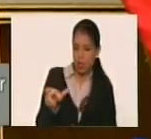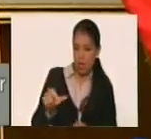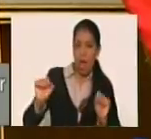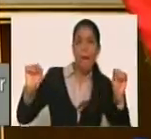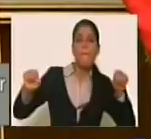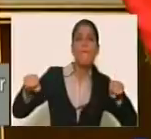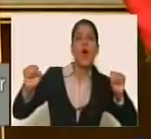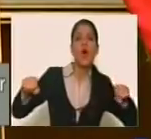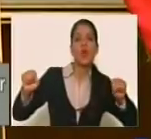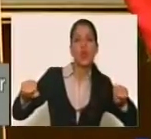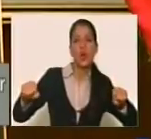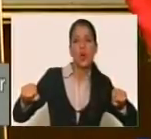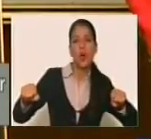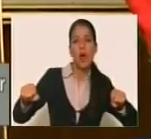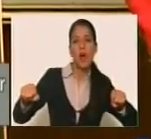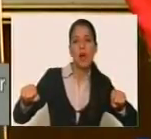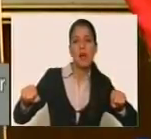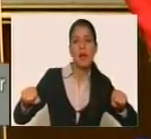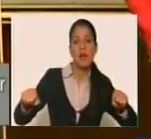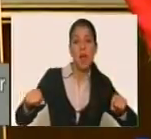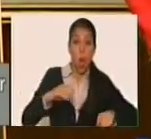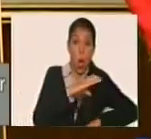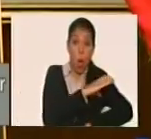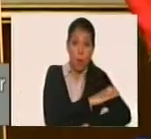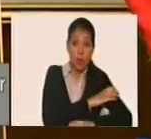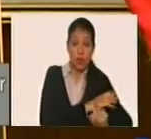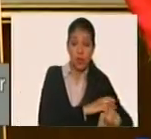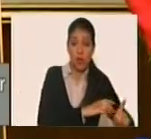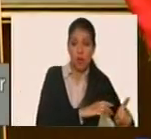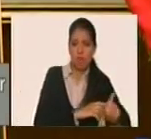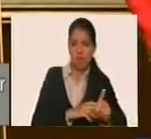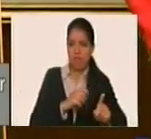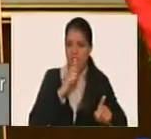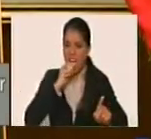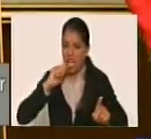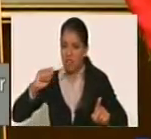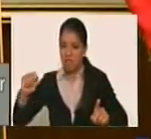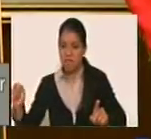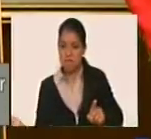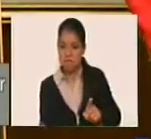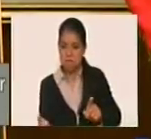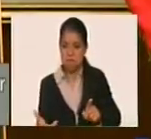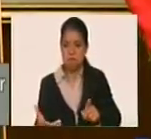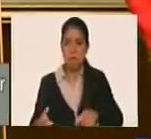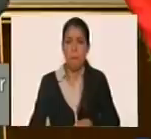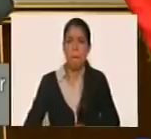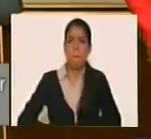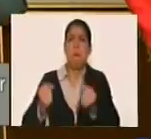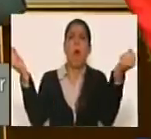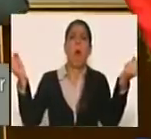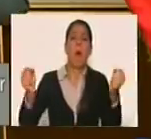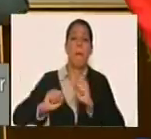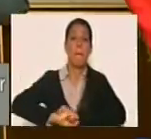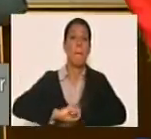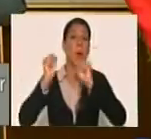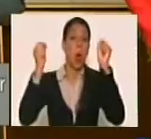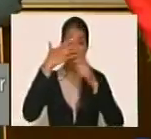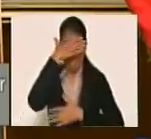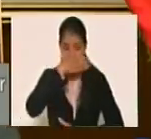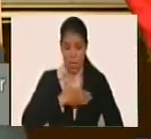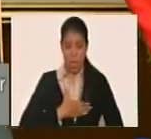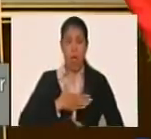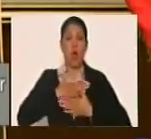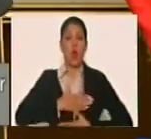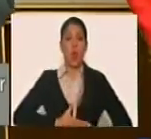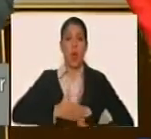en una moto, utilicen un mortero y partan en dos a una persona? Y una vez